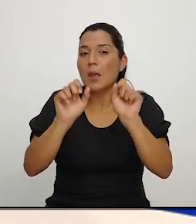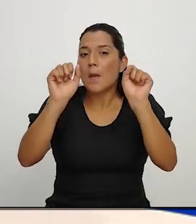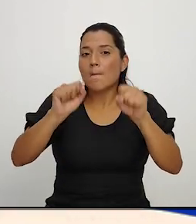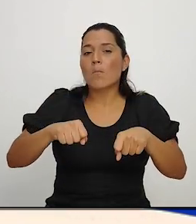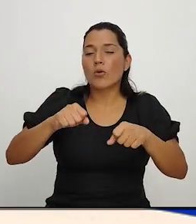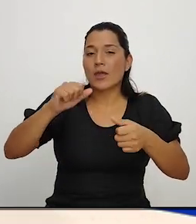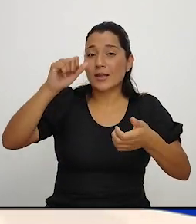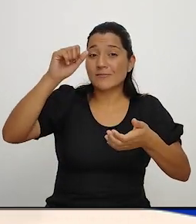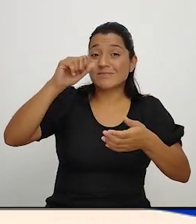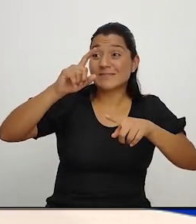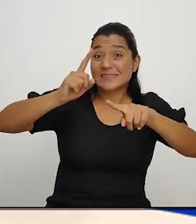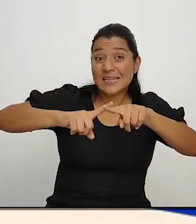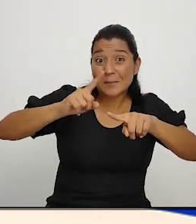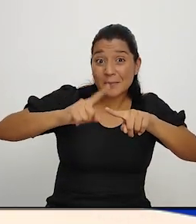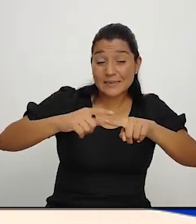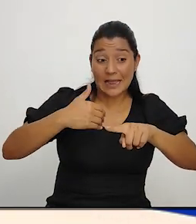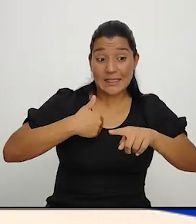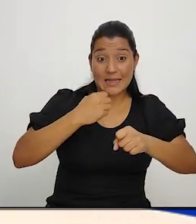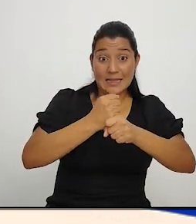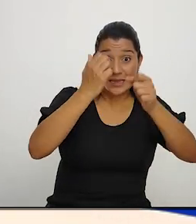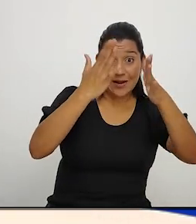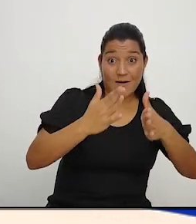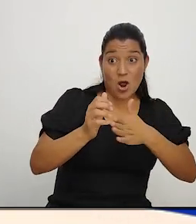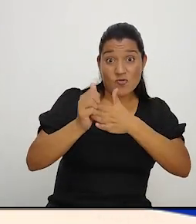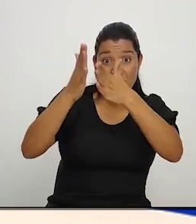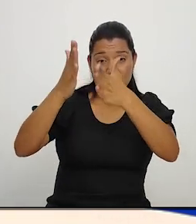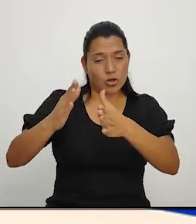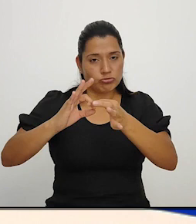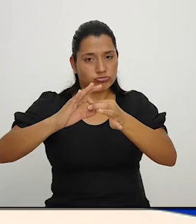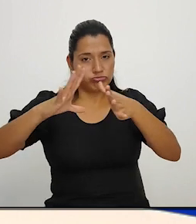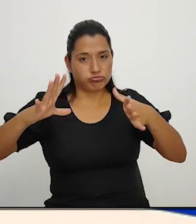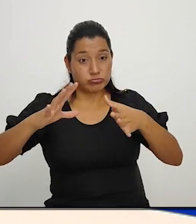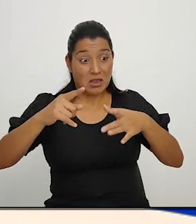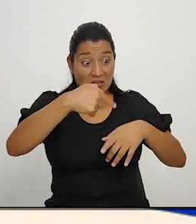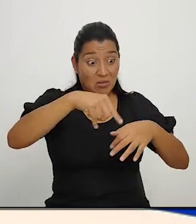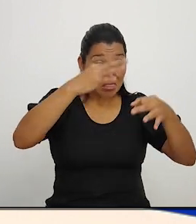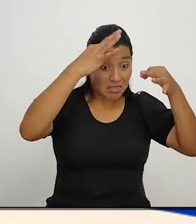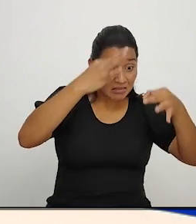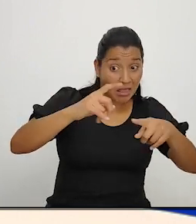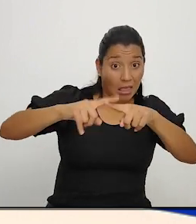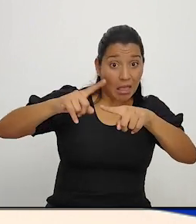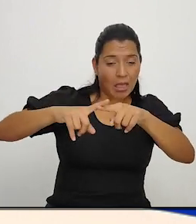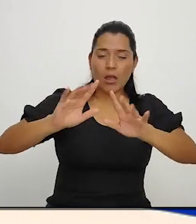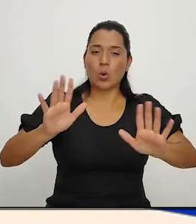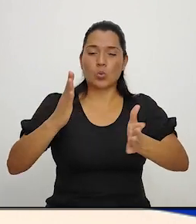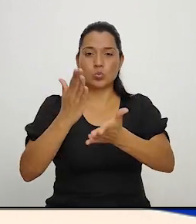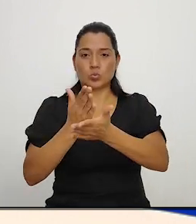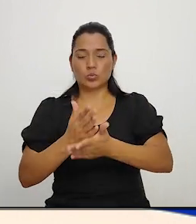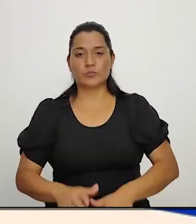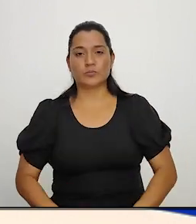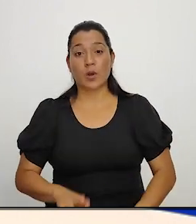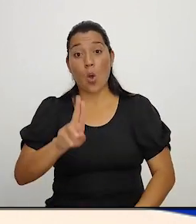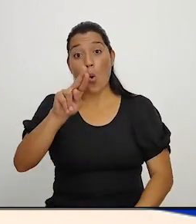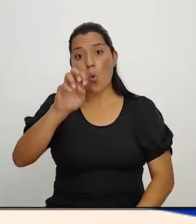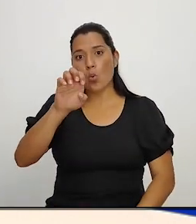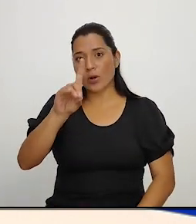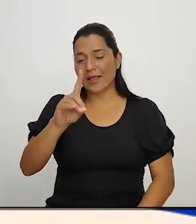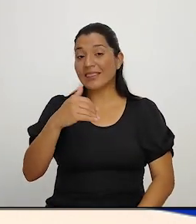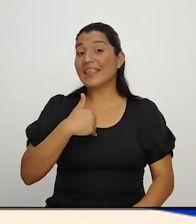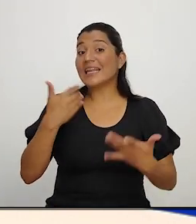de la dependencia que tienen los funcionarios del rector para la toma de decisiones la unet tiene más de